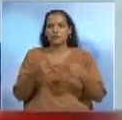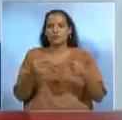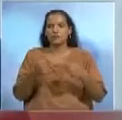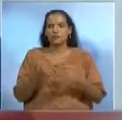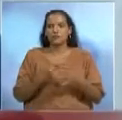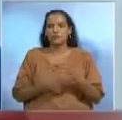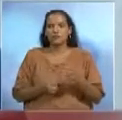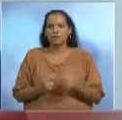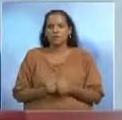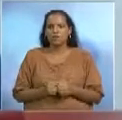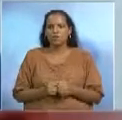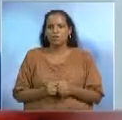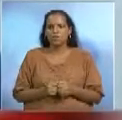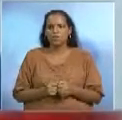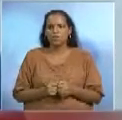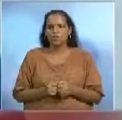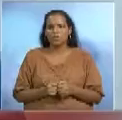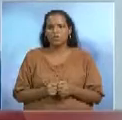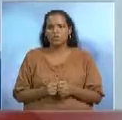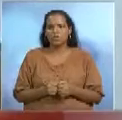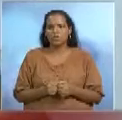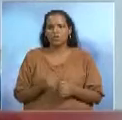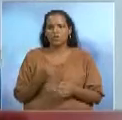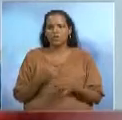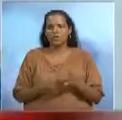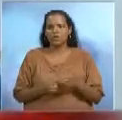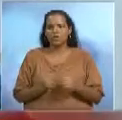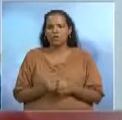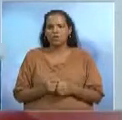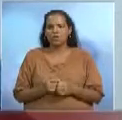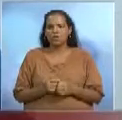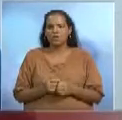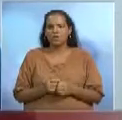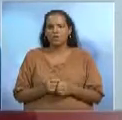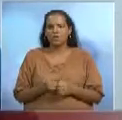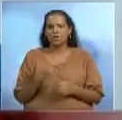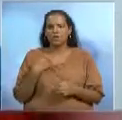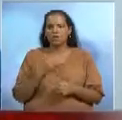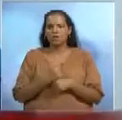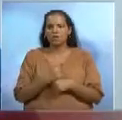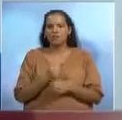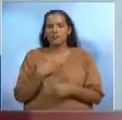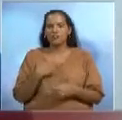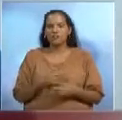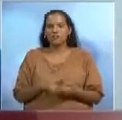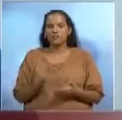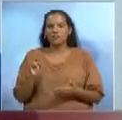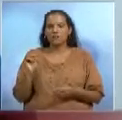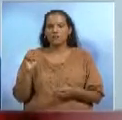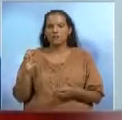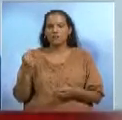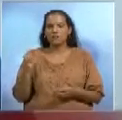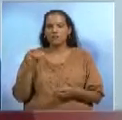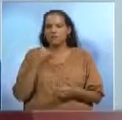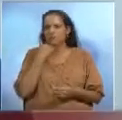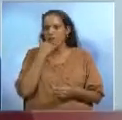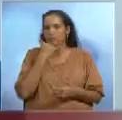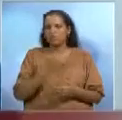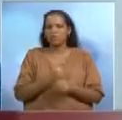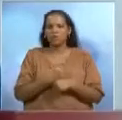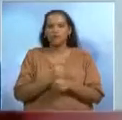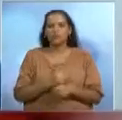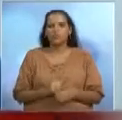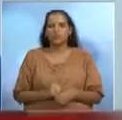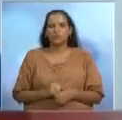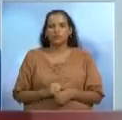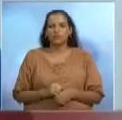la acta nos faculta hacerlo para que se dé insubsistente esa resolución. Mala vida, mala intencionada